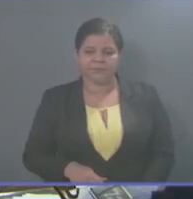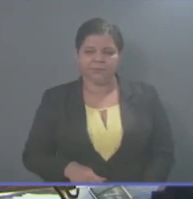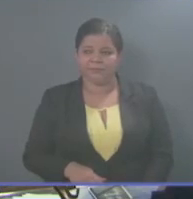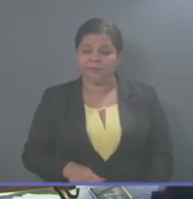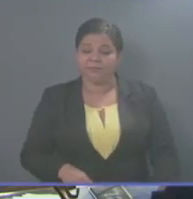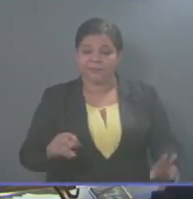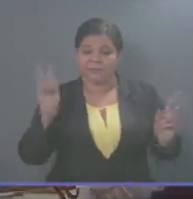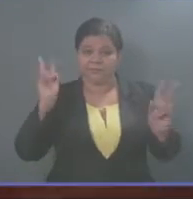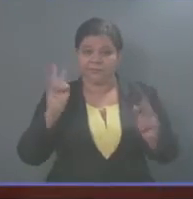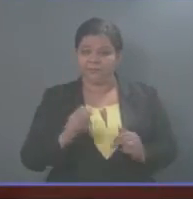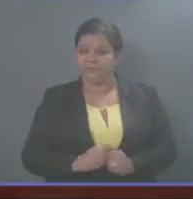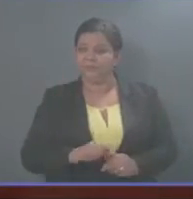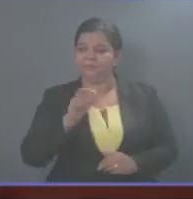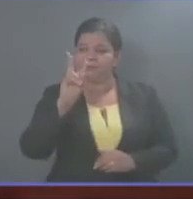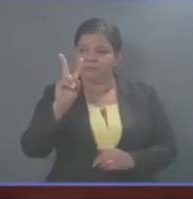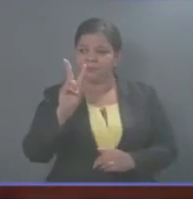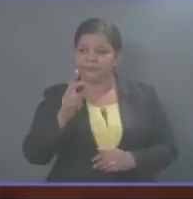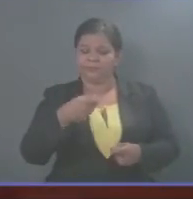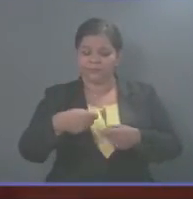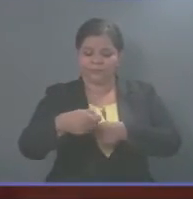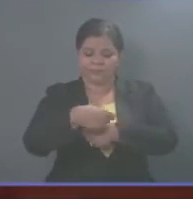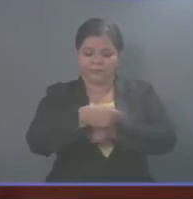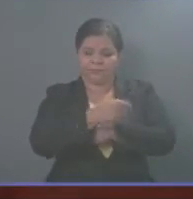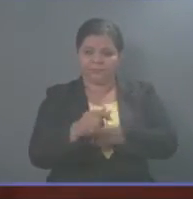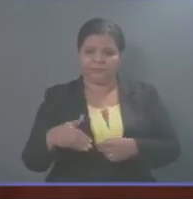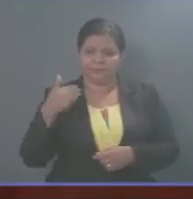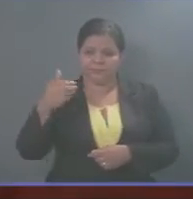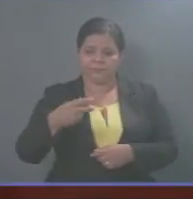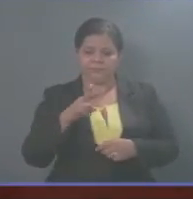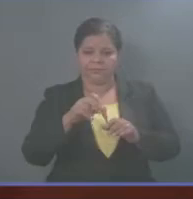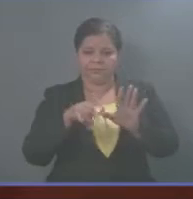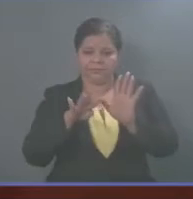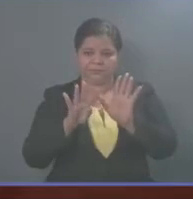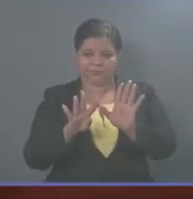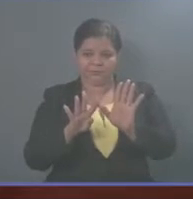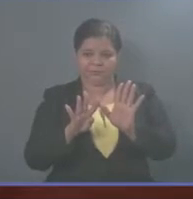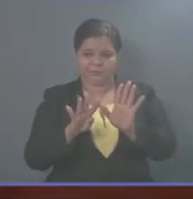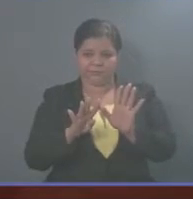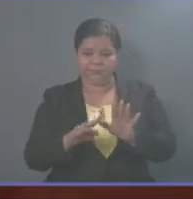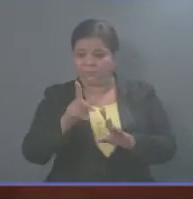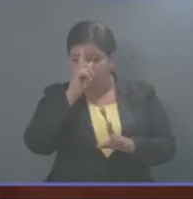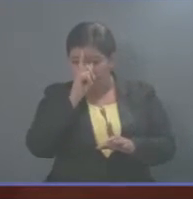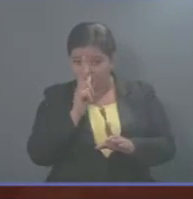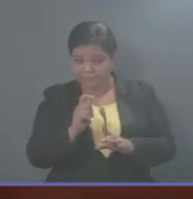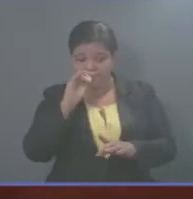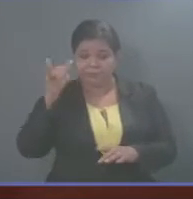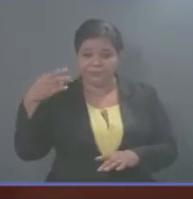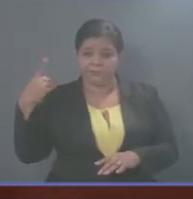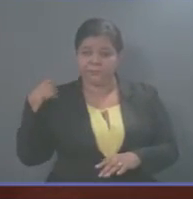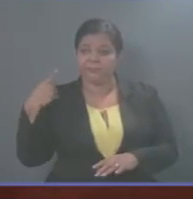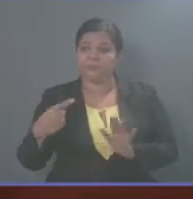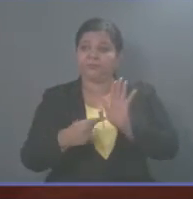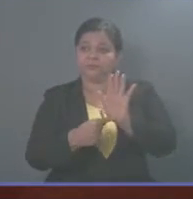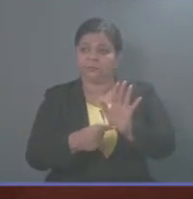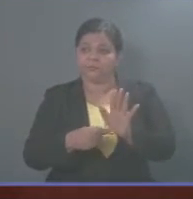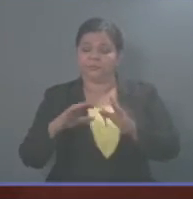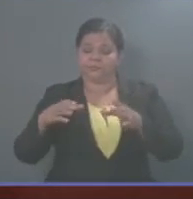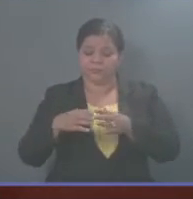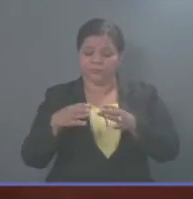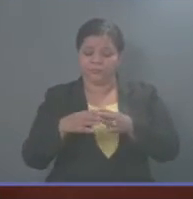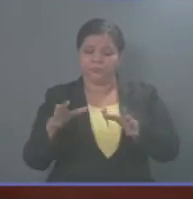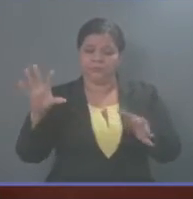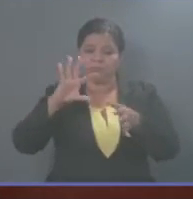San Salvador, 2 de diciembre del 2019. Honorables miembros de la Junta Directiva presente en la Comisión de